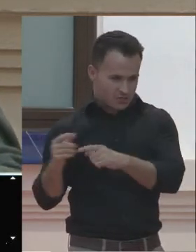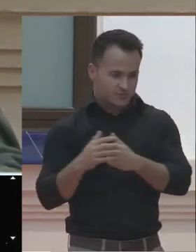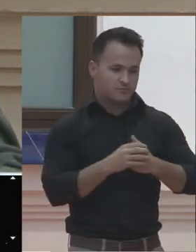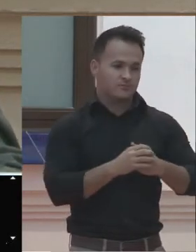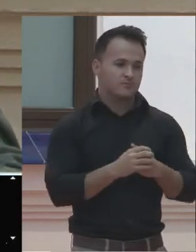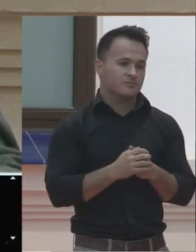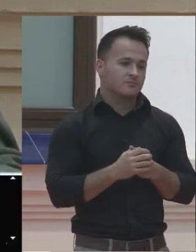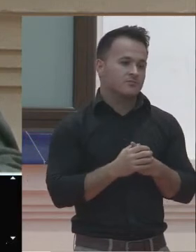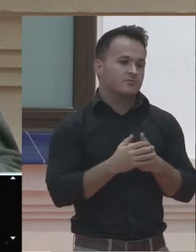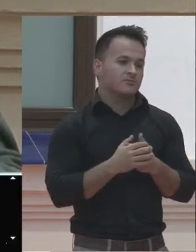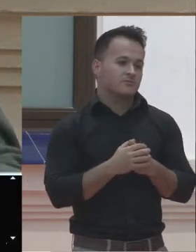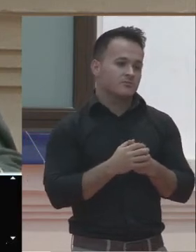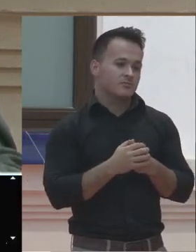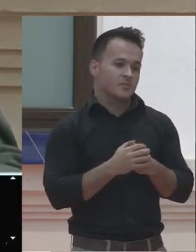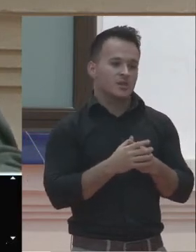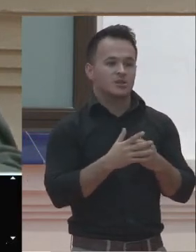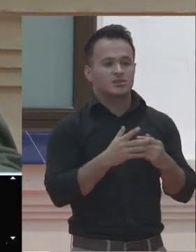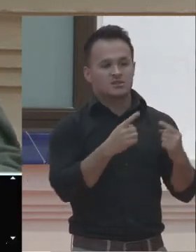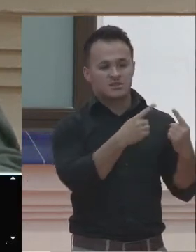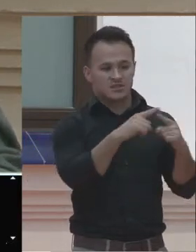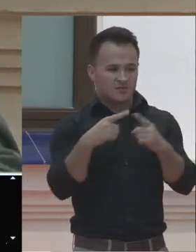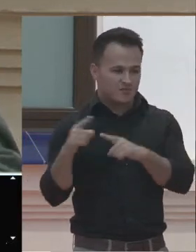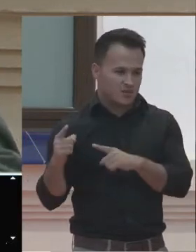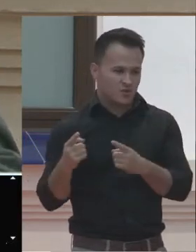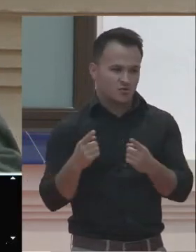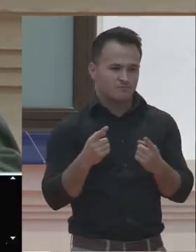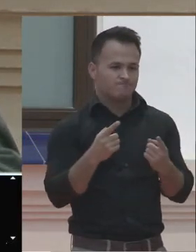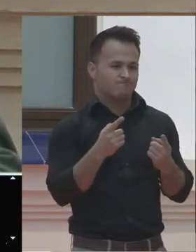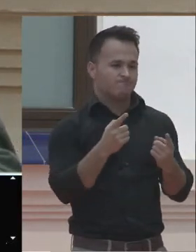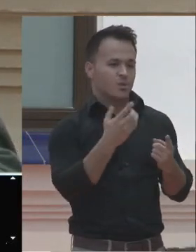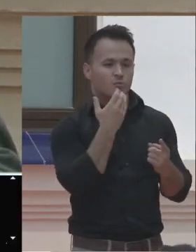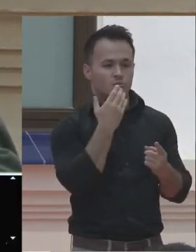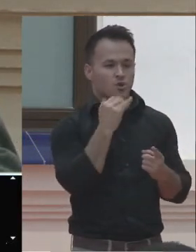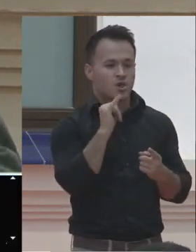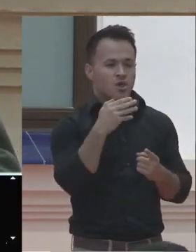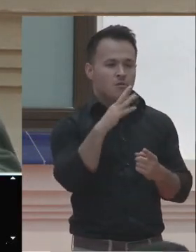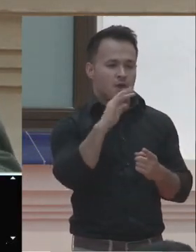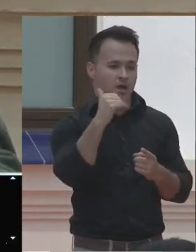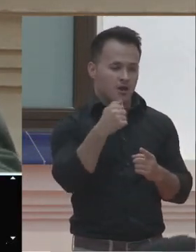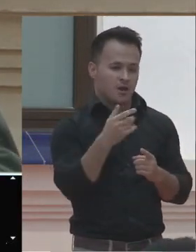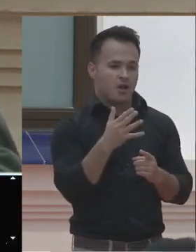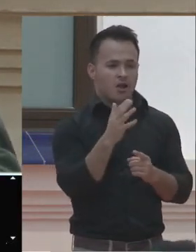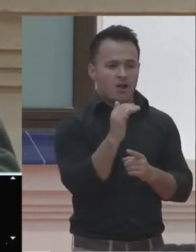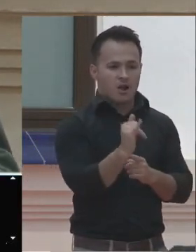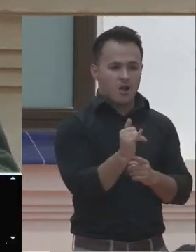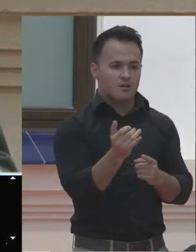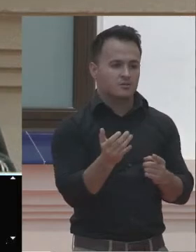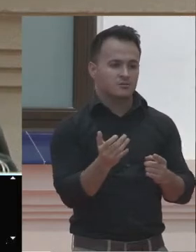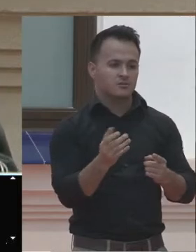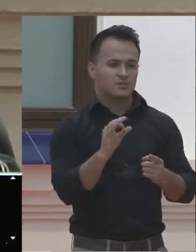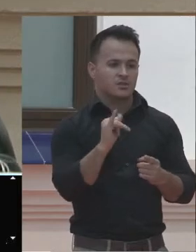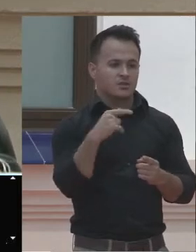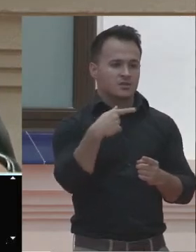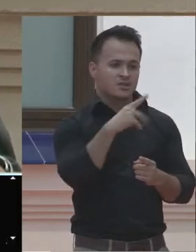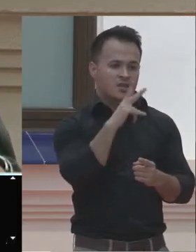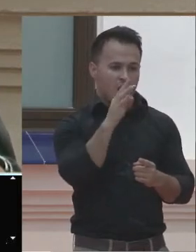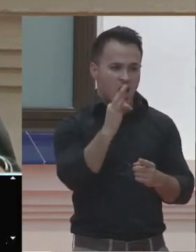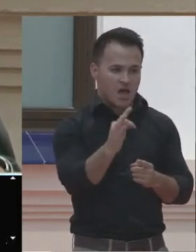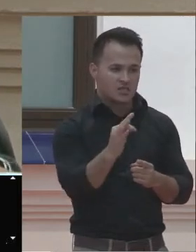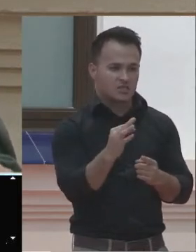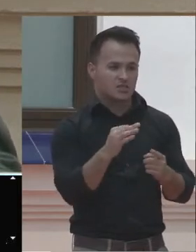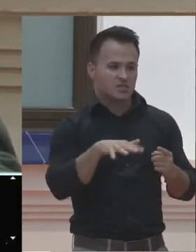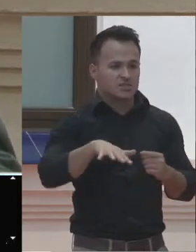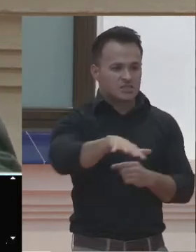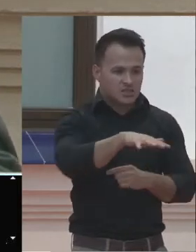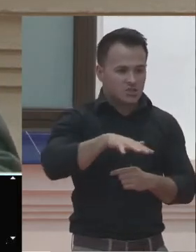decir, distintos sites, es decir, Iberia, por ejemplo, tiene sites en cada uno de los países en los que